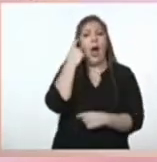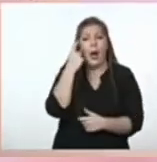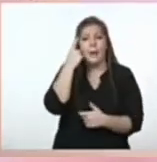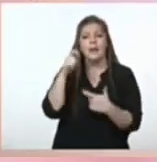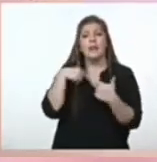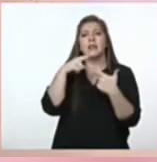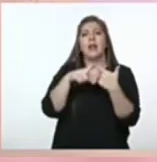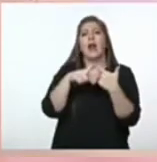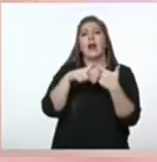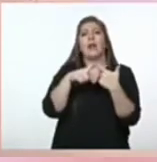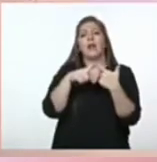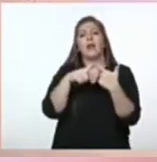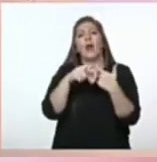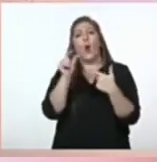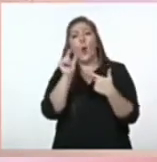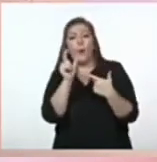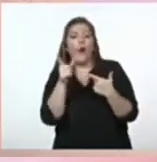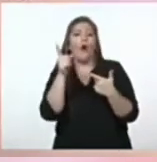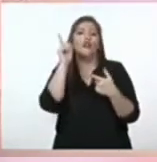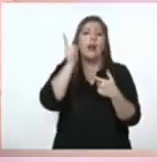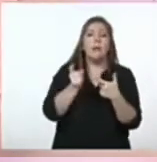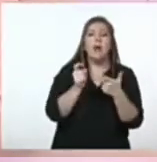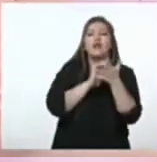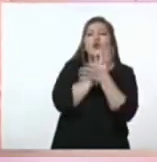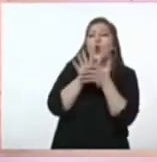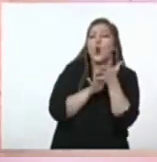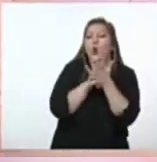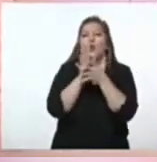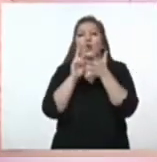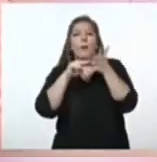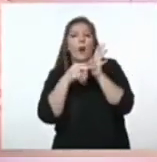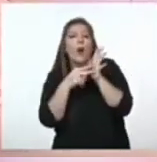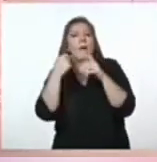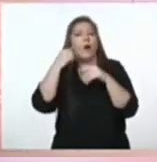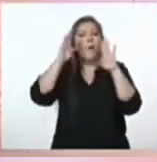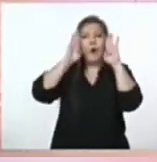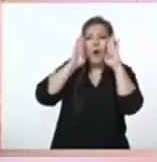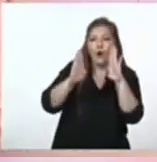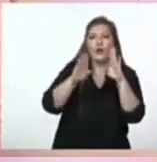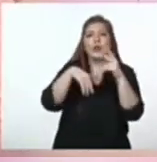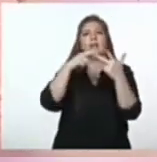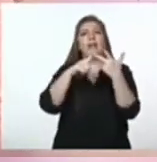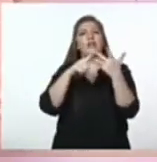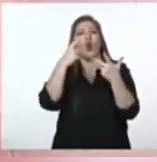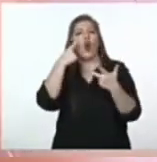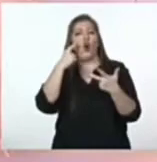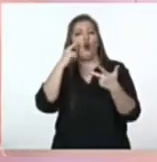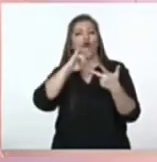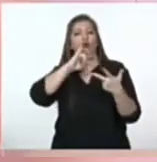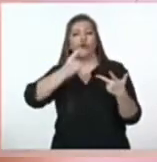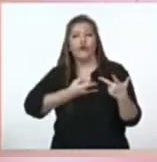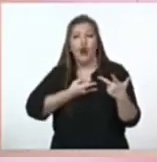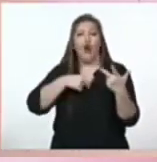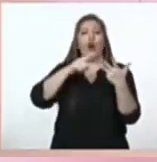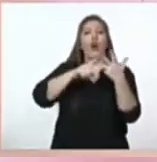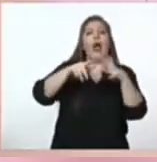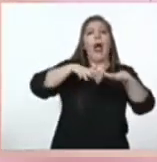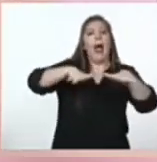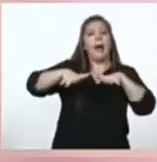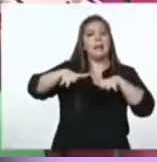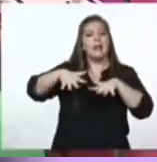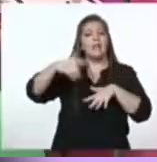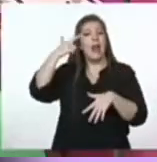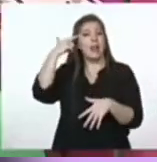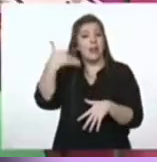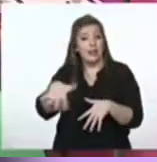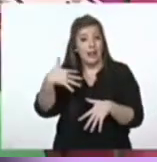o en parte, ¿no? La resolución de problemas, todo lo que tiene que ver con la concentración, con el autocontrol, con la actividad intelectual.